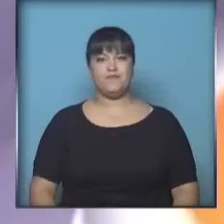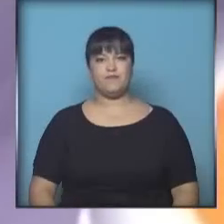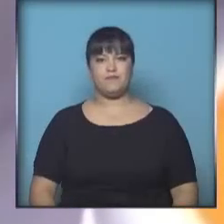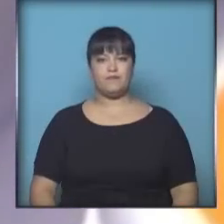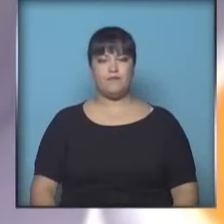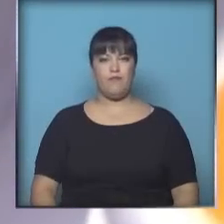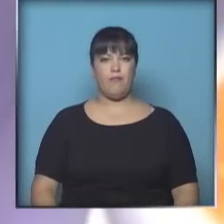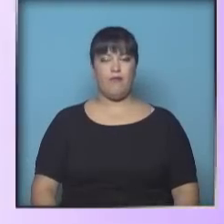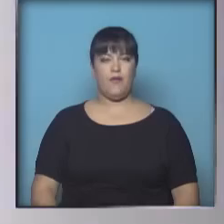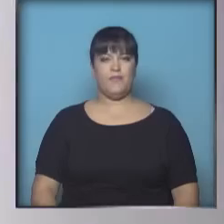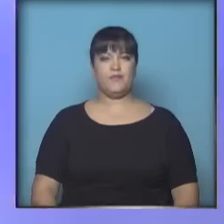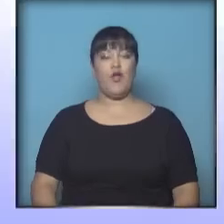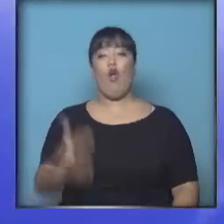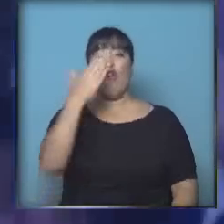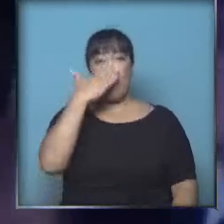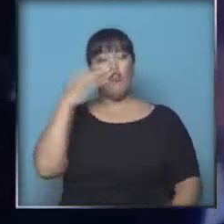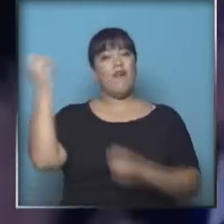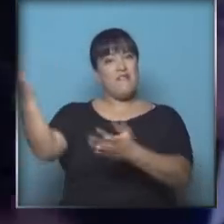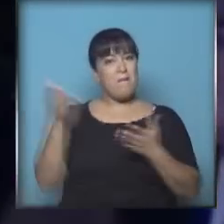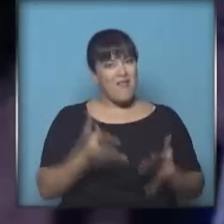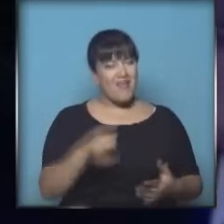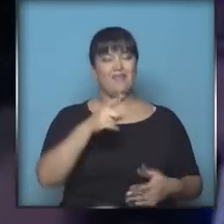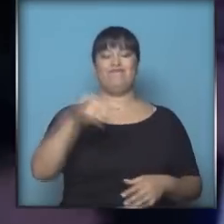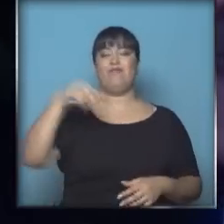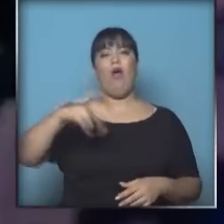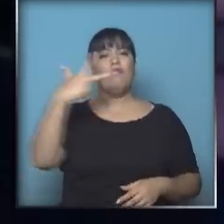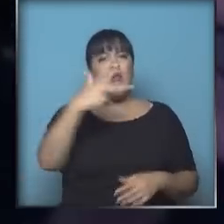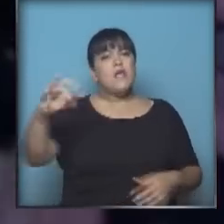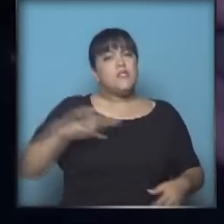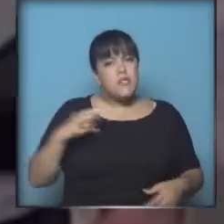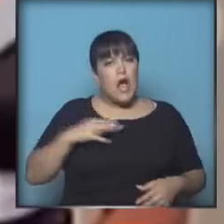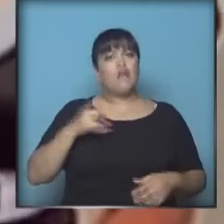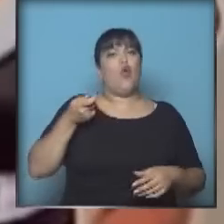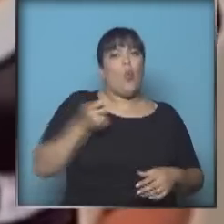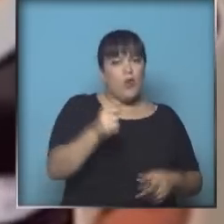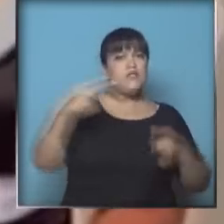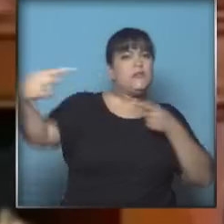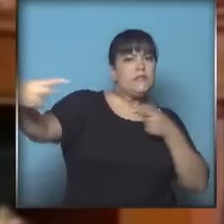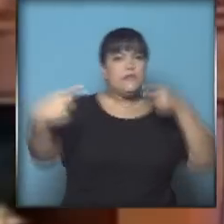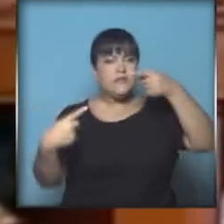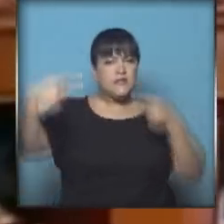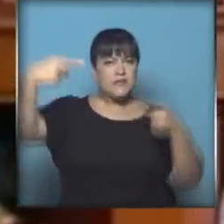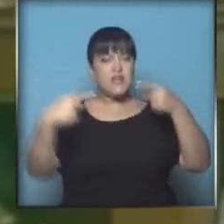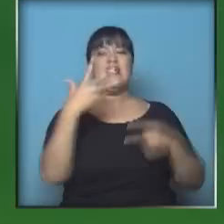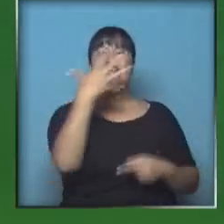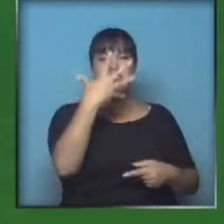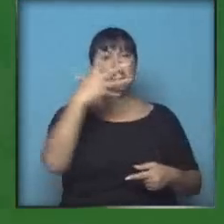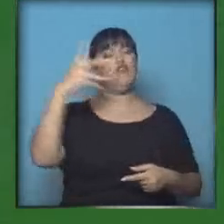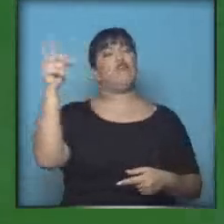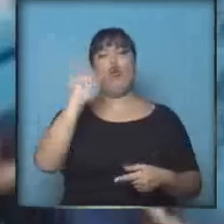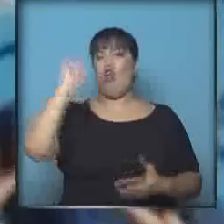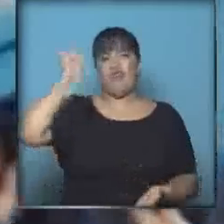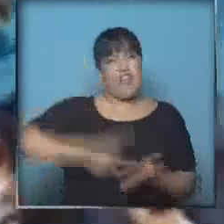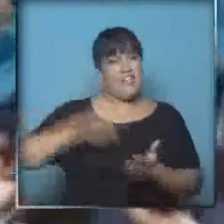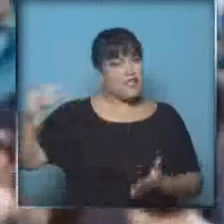16 laena luego de 3 años de batalla judicial que incluyen cinco resoluciones